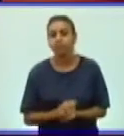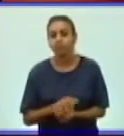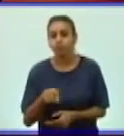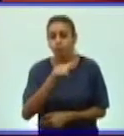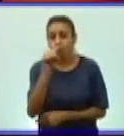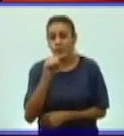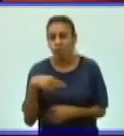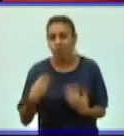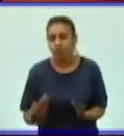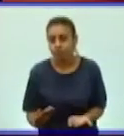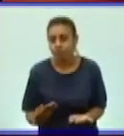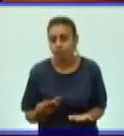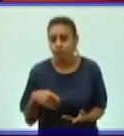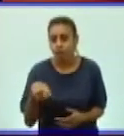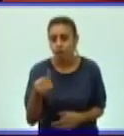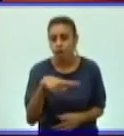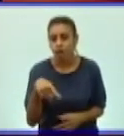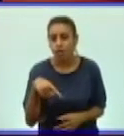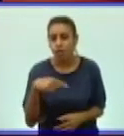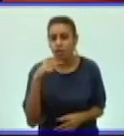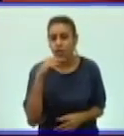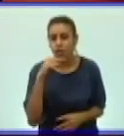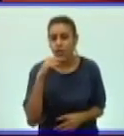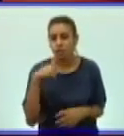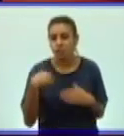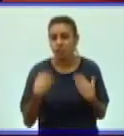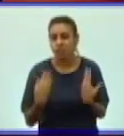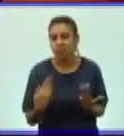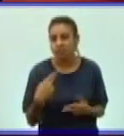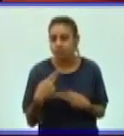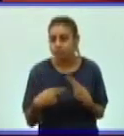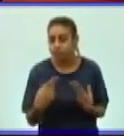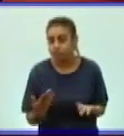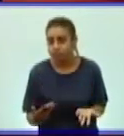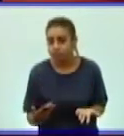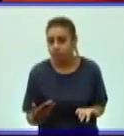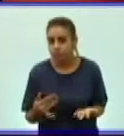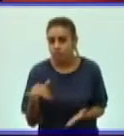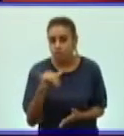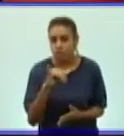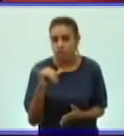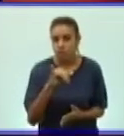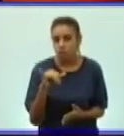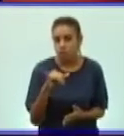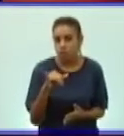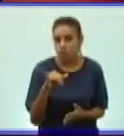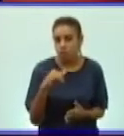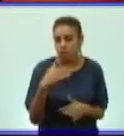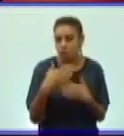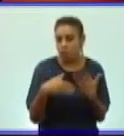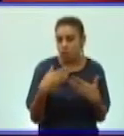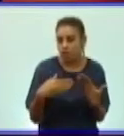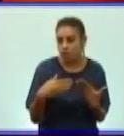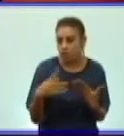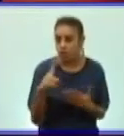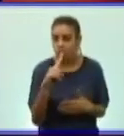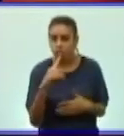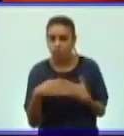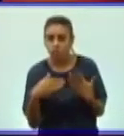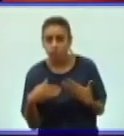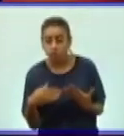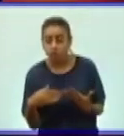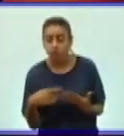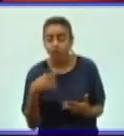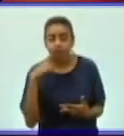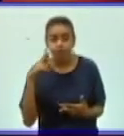Unión Soviética qué sucedió? ¿Qué pasó en la URSS? También ocurrió similar, ocurrió lo mismo. Recuerden que también estuvimos conversando